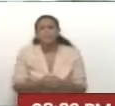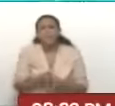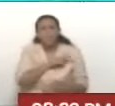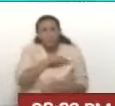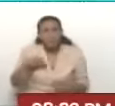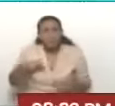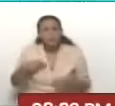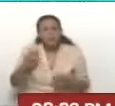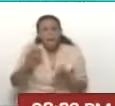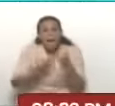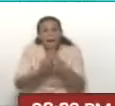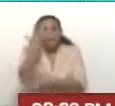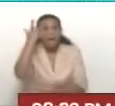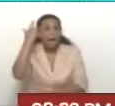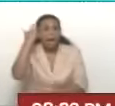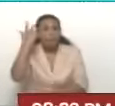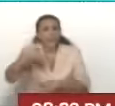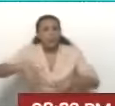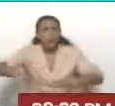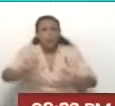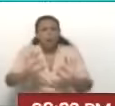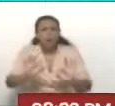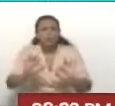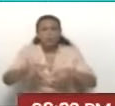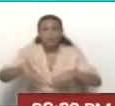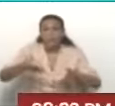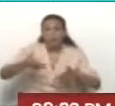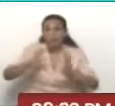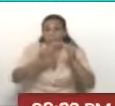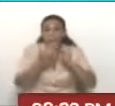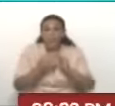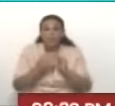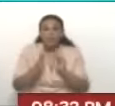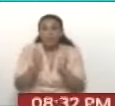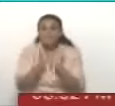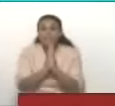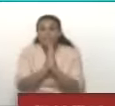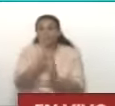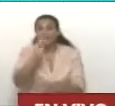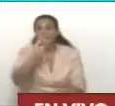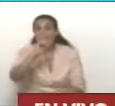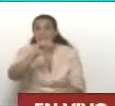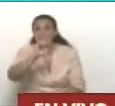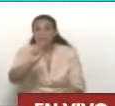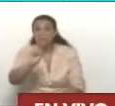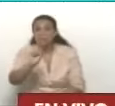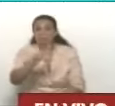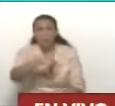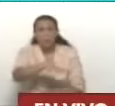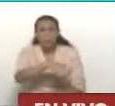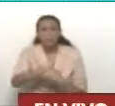nosotros nacemos en el territorio donde yo estoy, que es la comuna Batalla de Santa Inés. Nacemos...